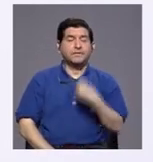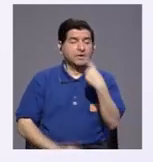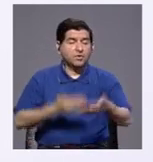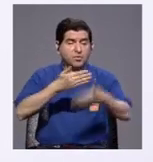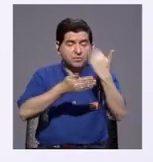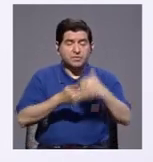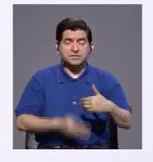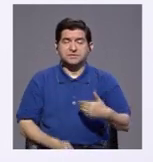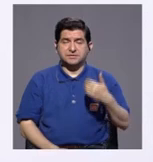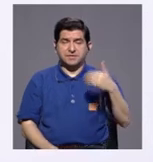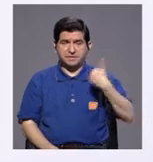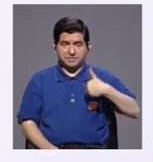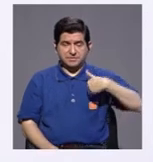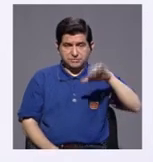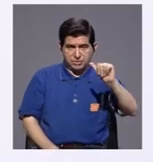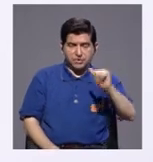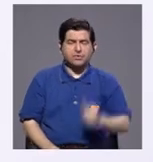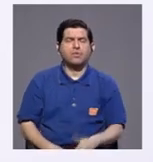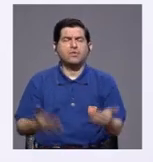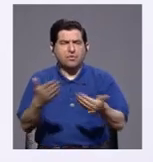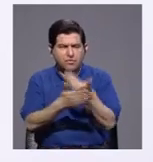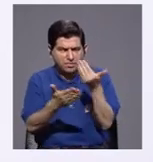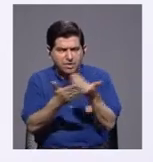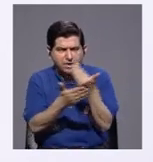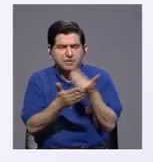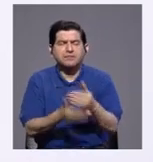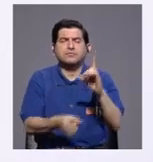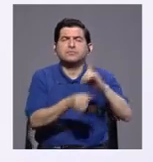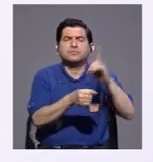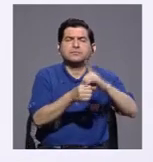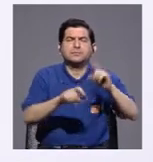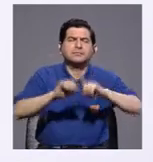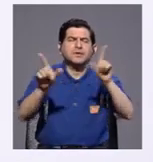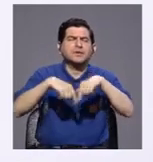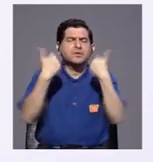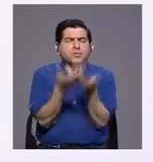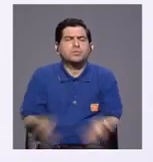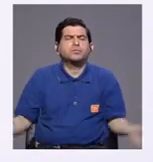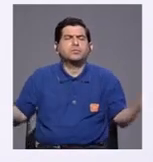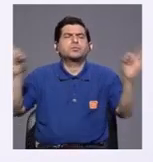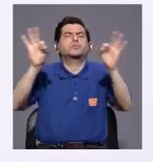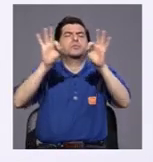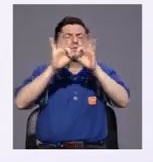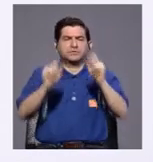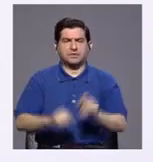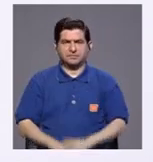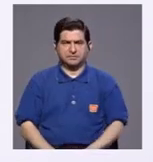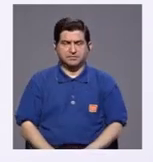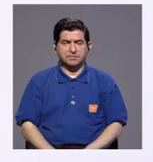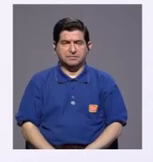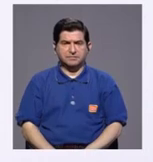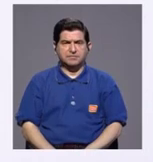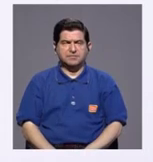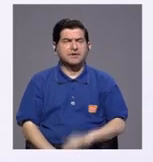andrés hemos hecho actualizaciones a diputados pero un grupo muy importante también que